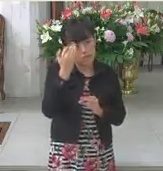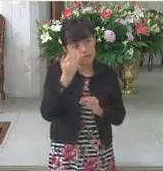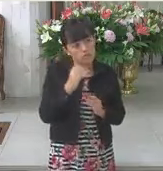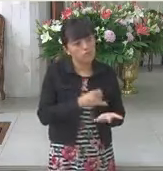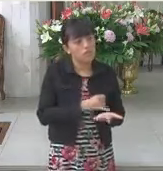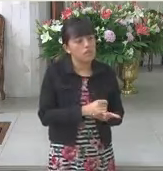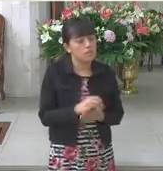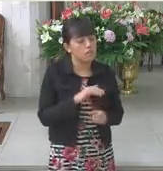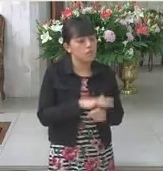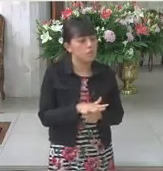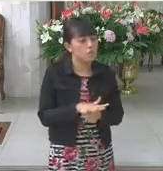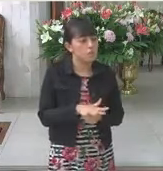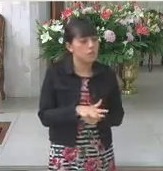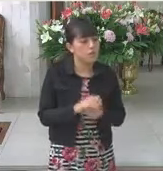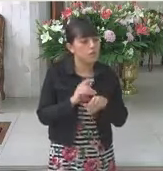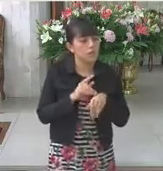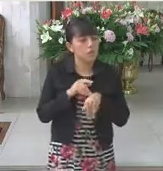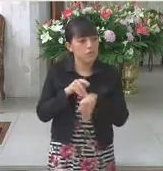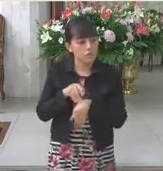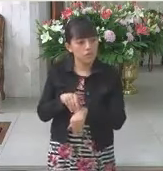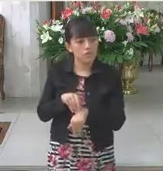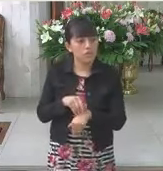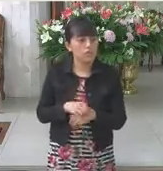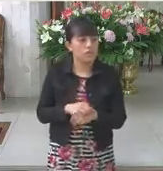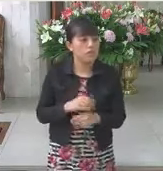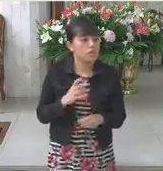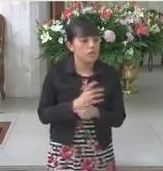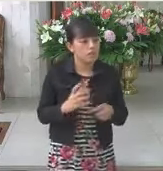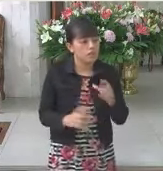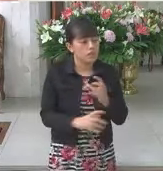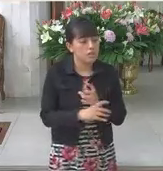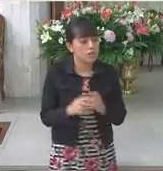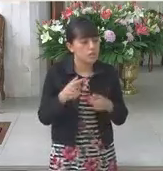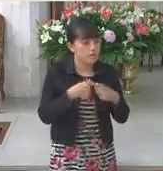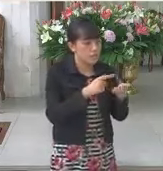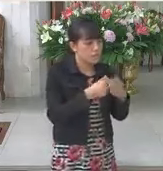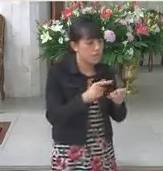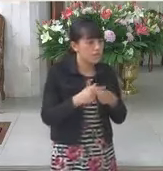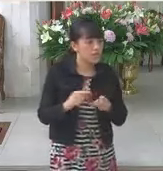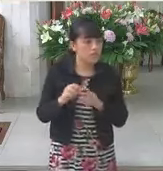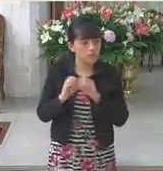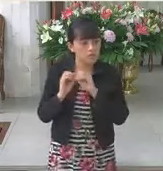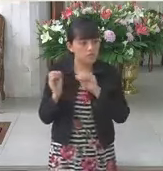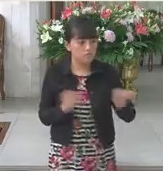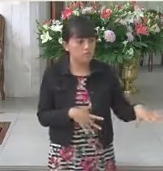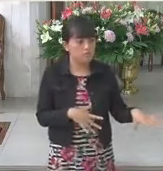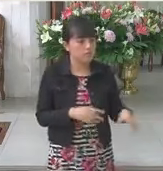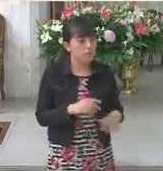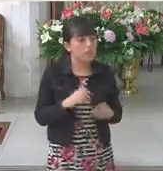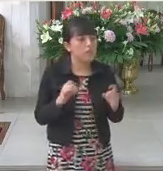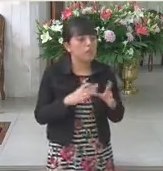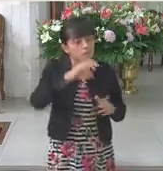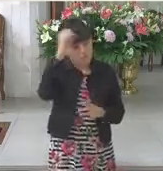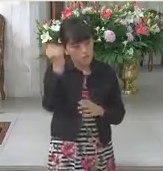tengo por basura por el eminente conocimiento del que me amó y se entregó a